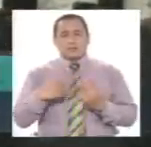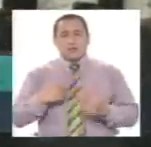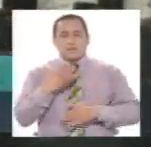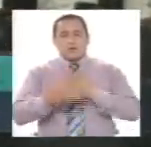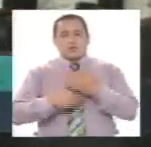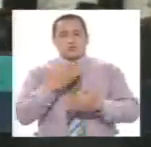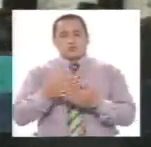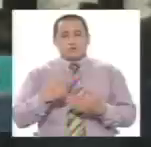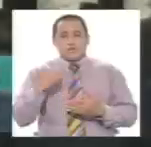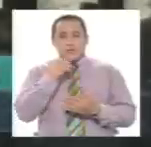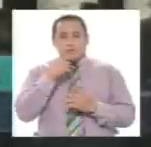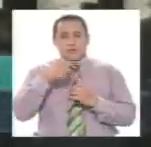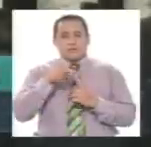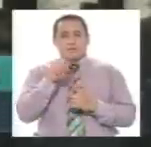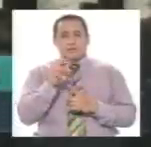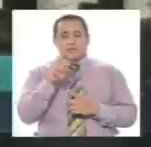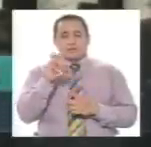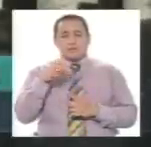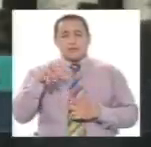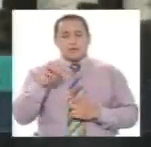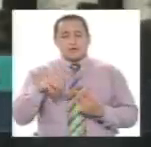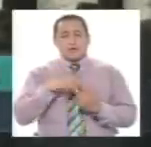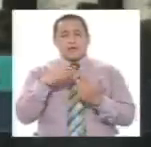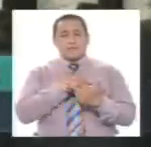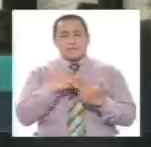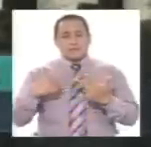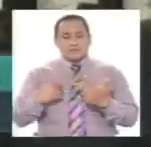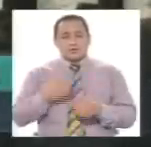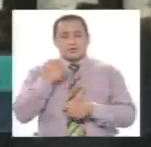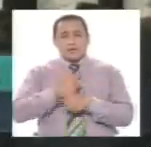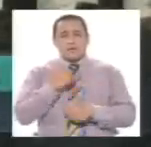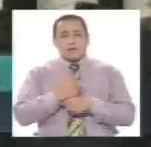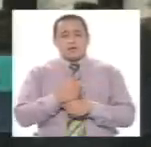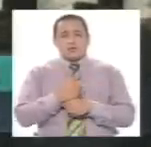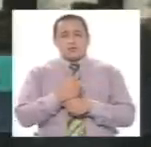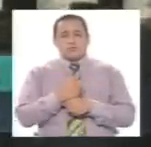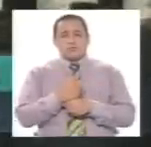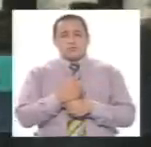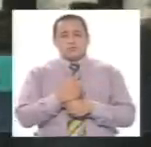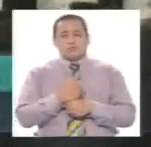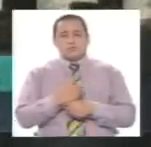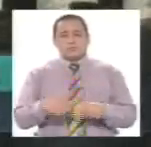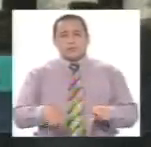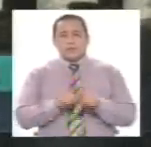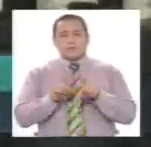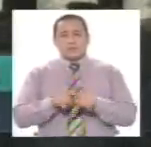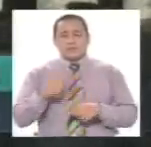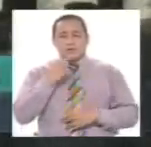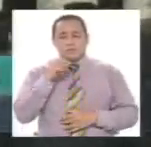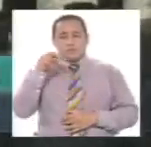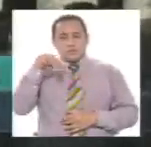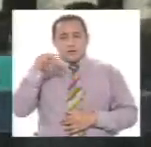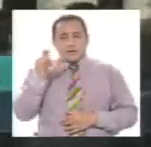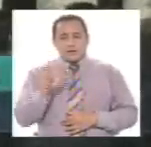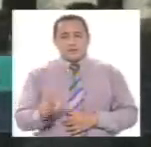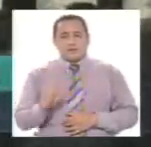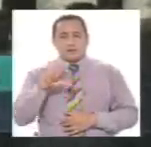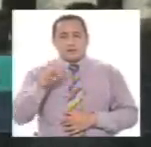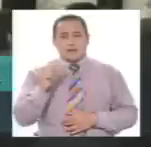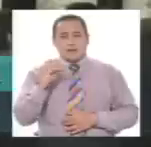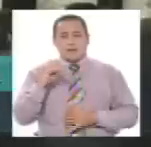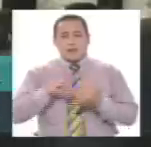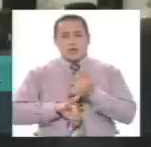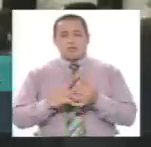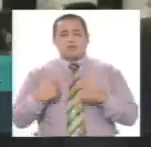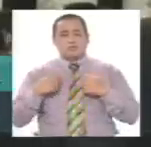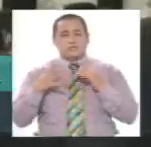en el caso de Gladys Triveño, el Ministerio de Trabajo en el caso de Nancy Laus. Ellas dejan